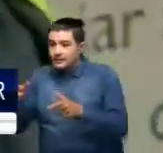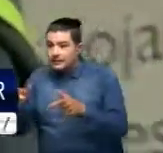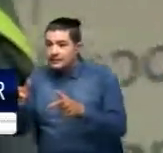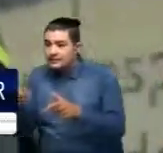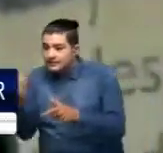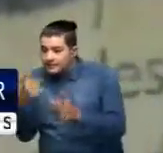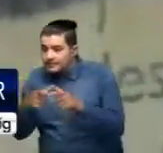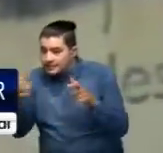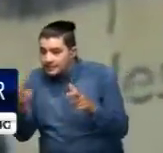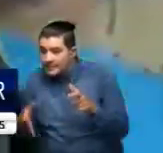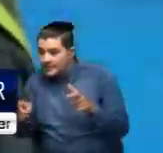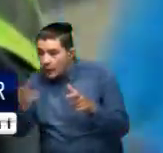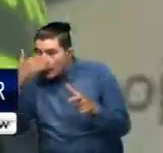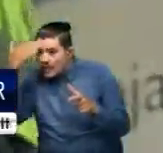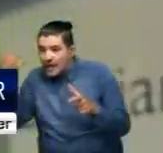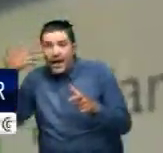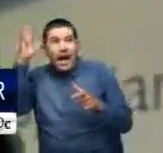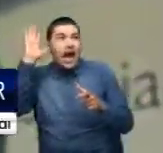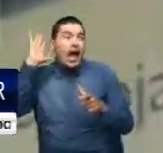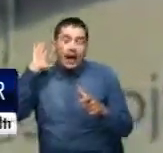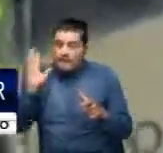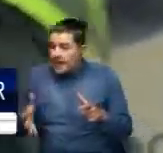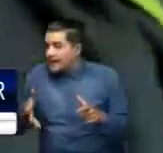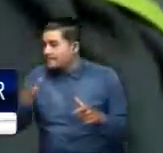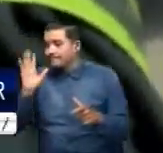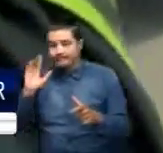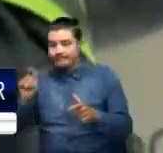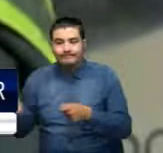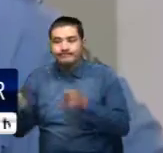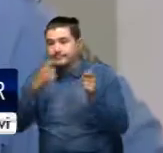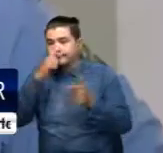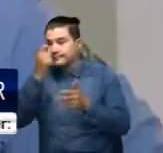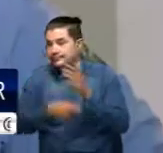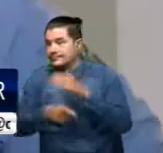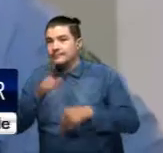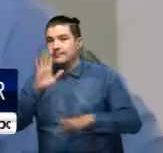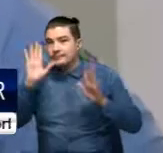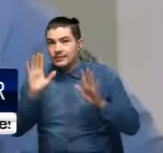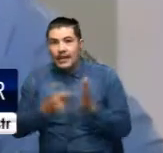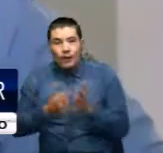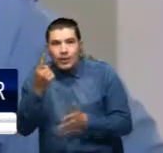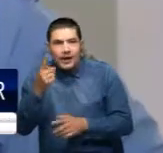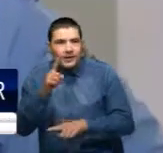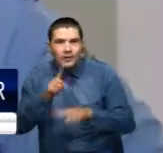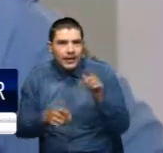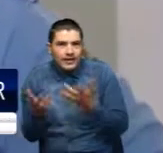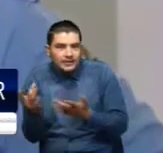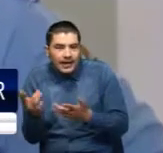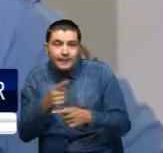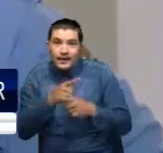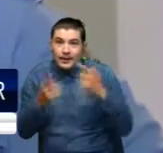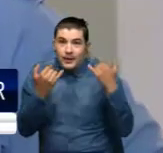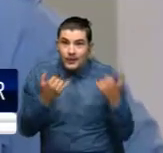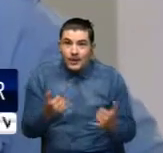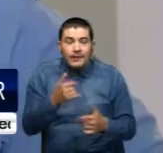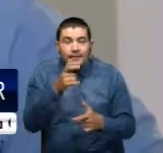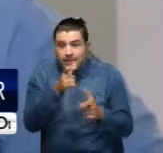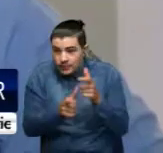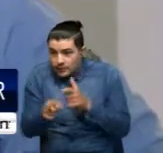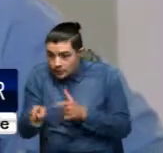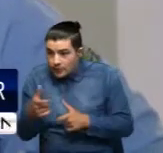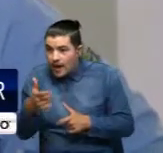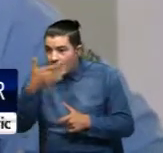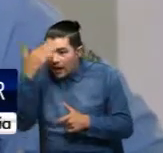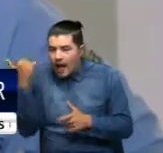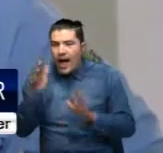60 minutos la autoridad de tránsito otorgará 60 minutos para que la persona que no lleve consigo la licencia a la persona